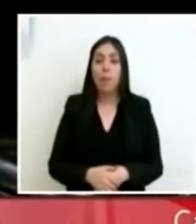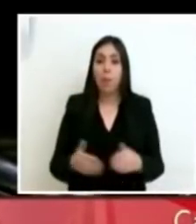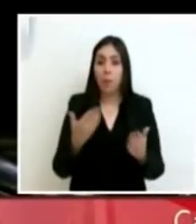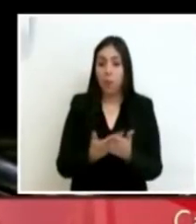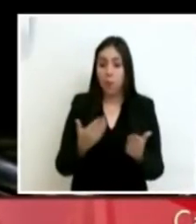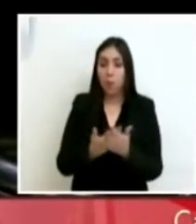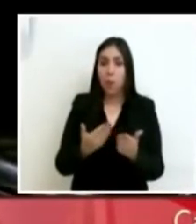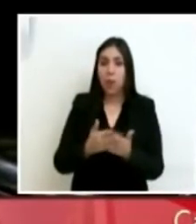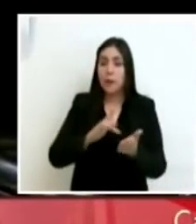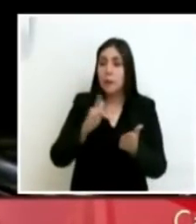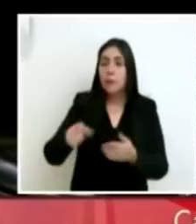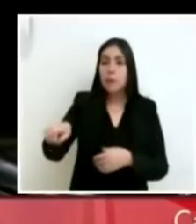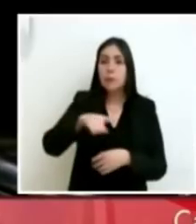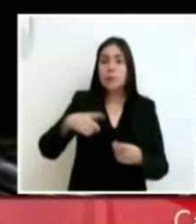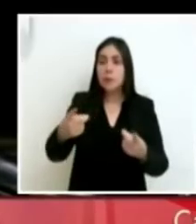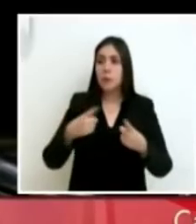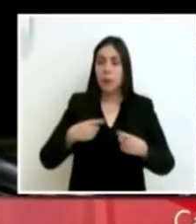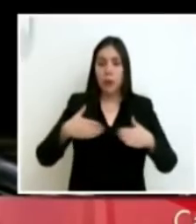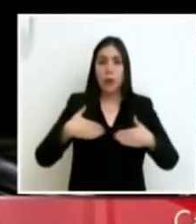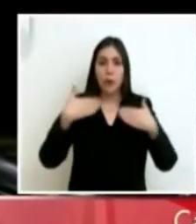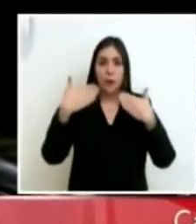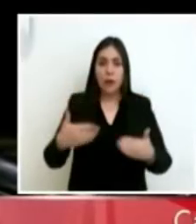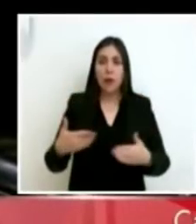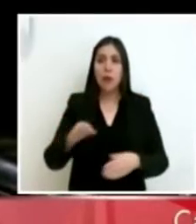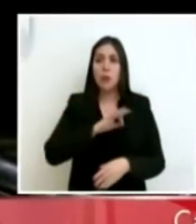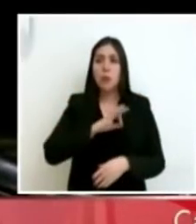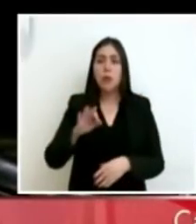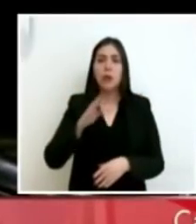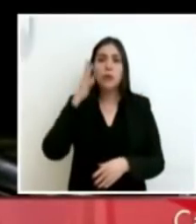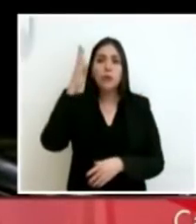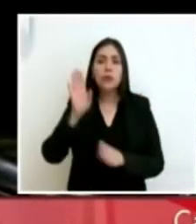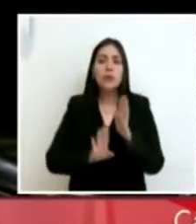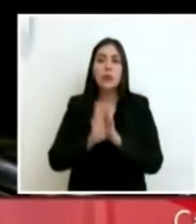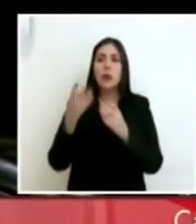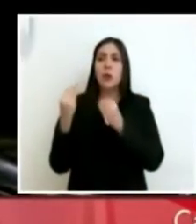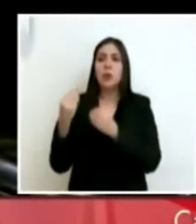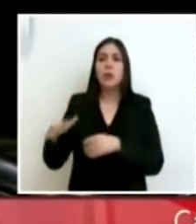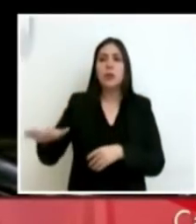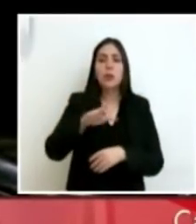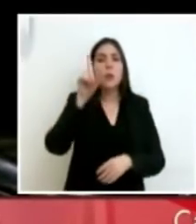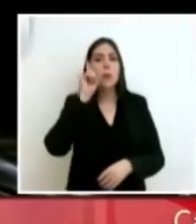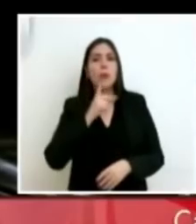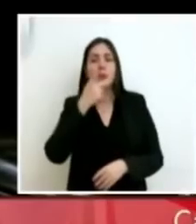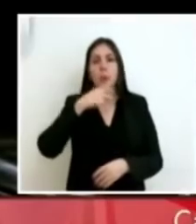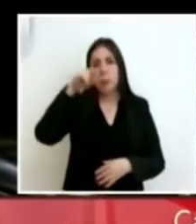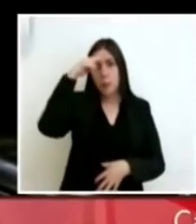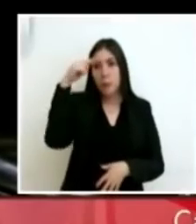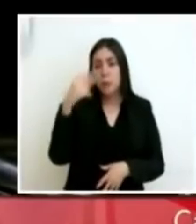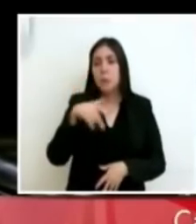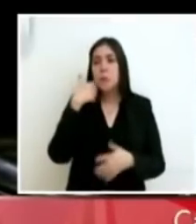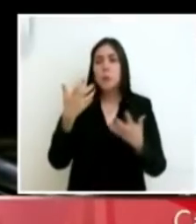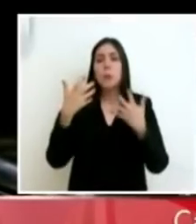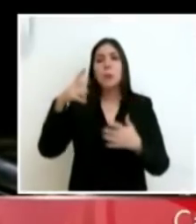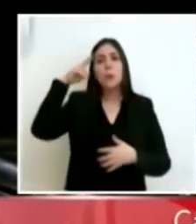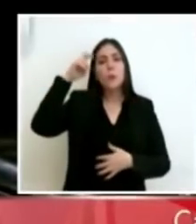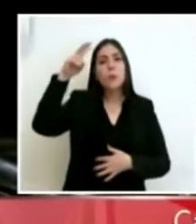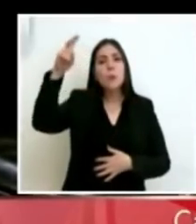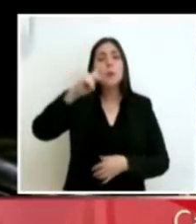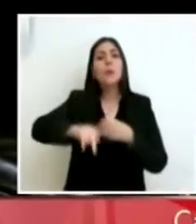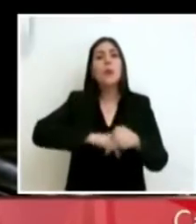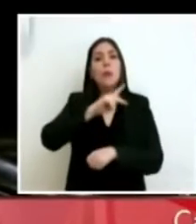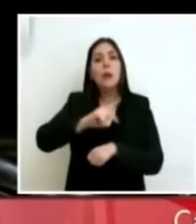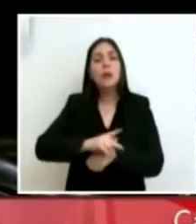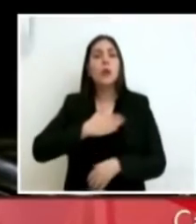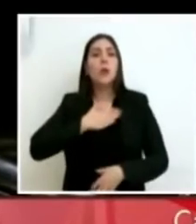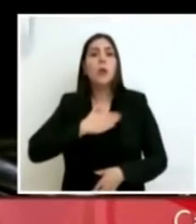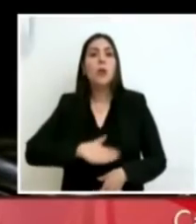la confianza en nuestro movimiento que representa la esperanza de millones de mexicanas y mexicanos que sueñan con un país justo,